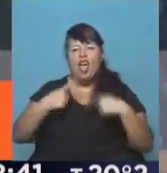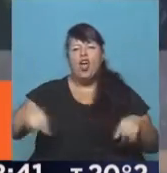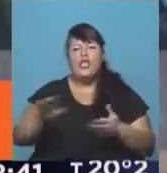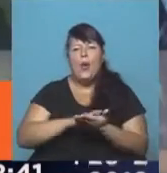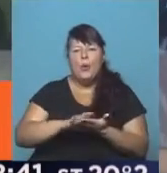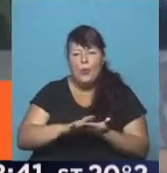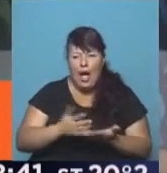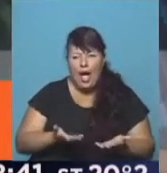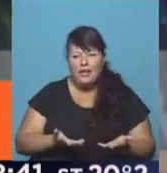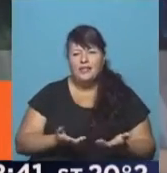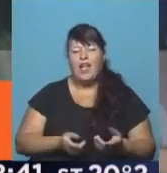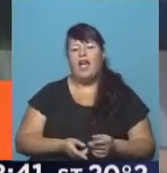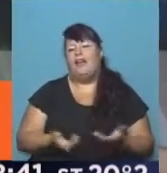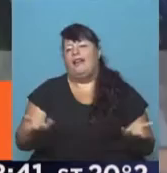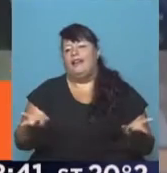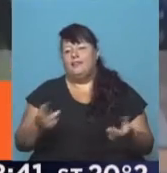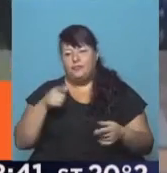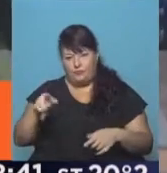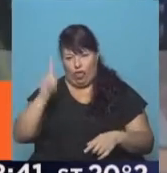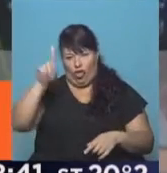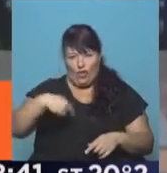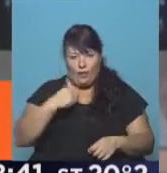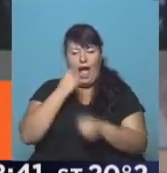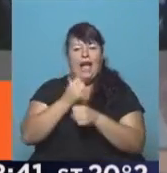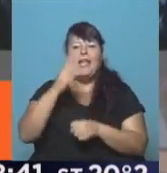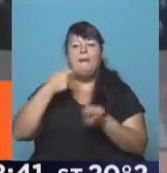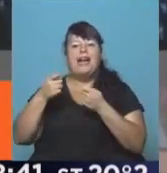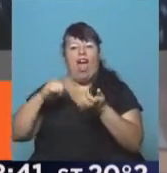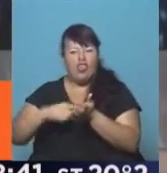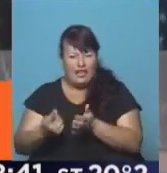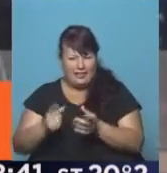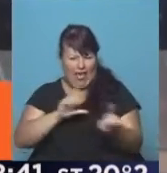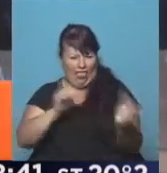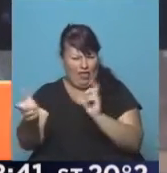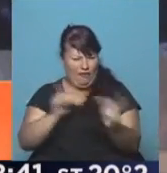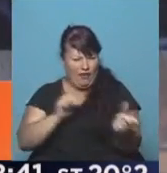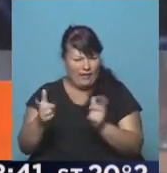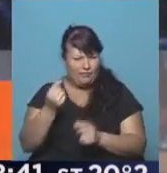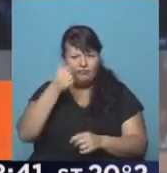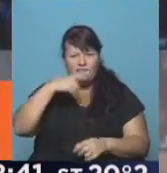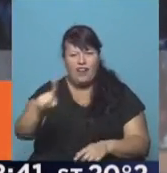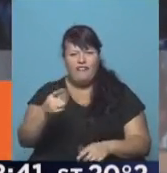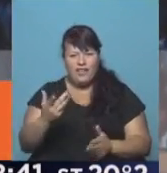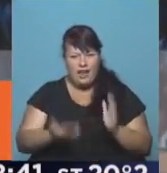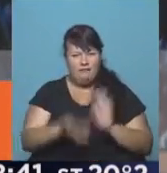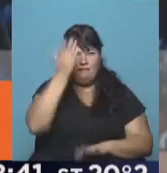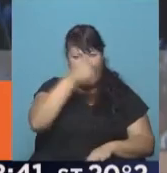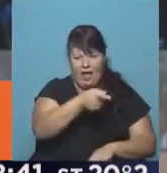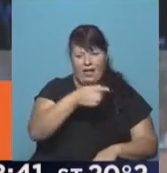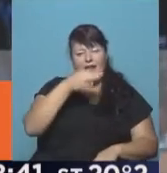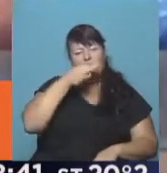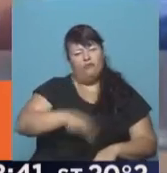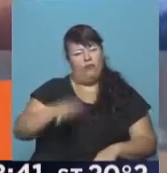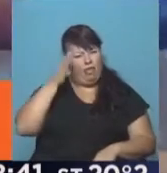básicos digamos del lugar de origen al marcador central difiere muchísimo del precio final hay una situación abusiva